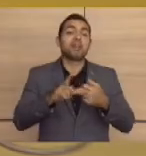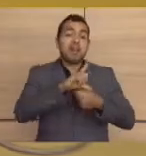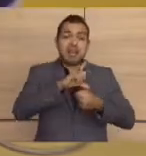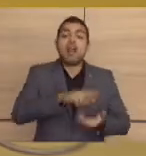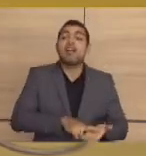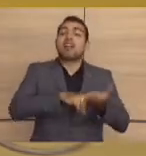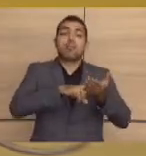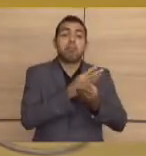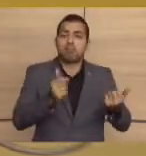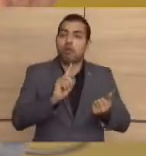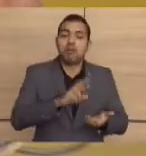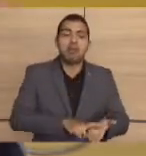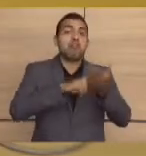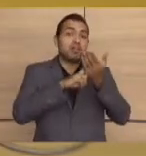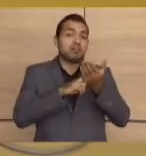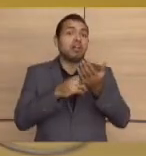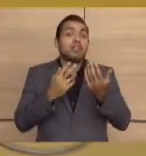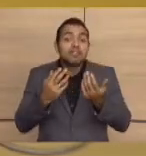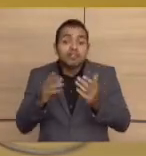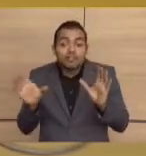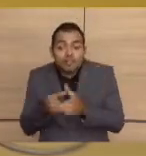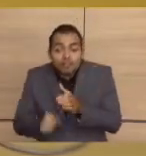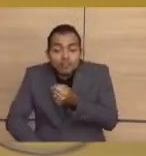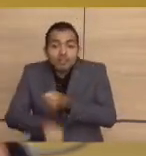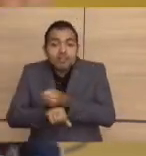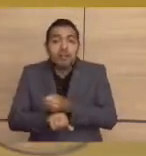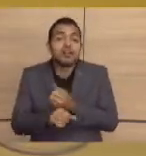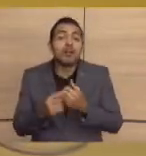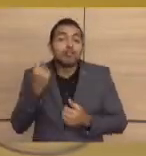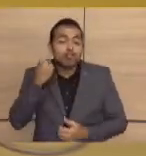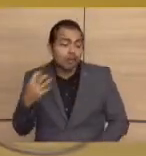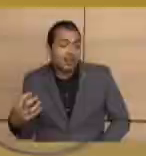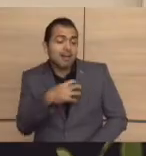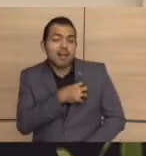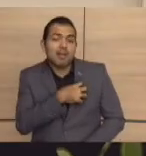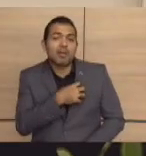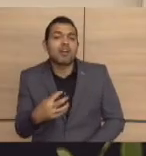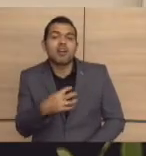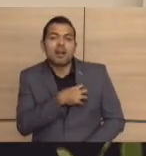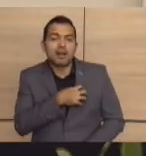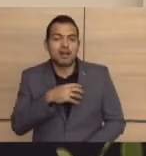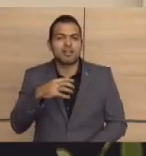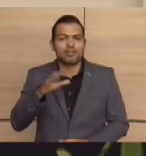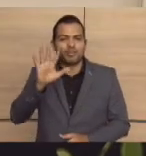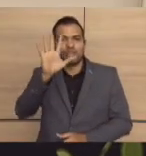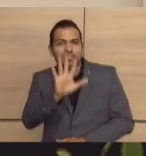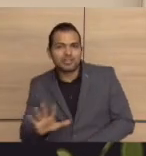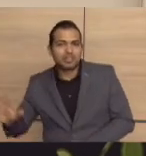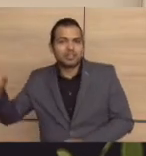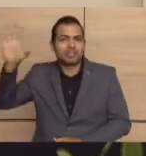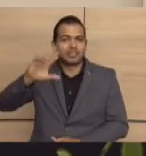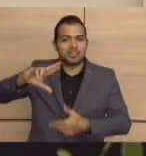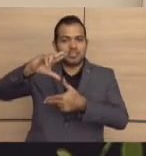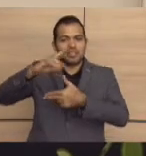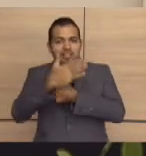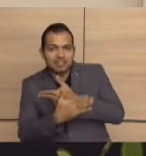Entonces, bueno, después de todo esto se abrieron las puertas ante una nueva realidad, entrar en espacios así, como futbolistas